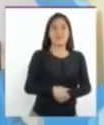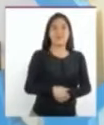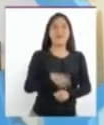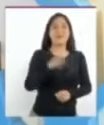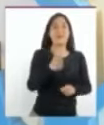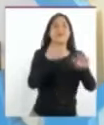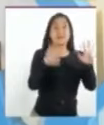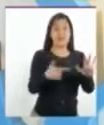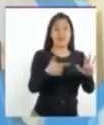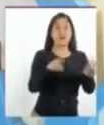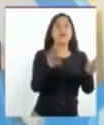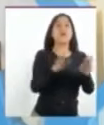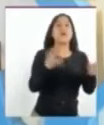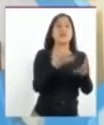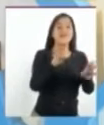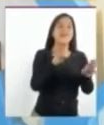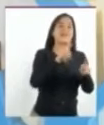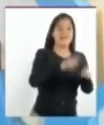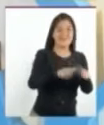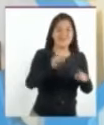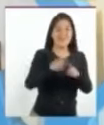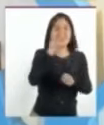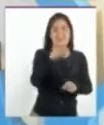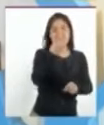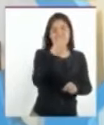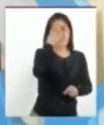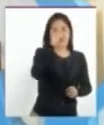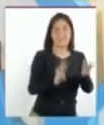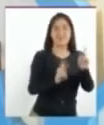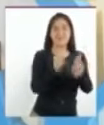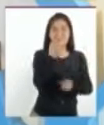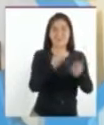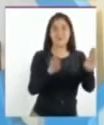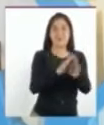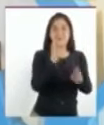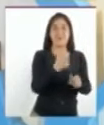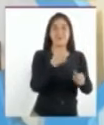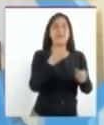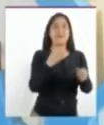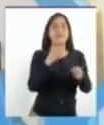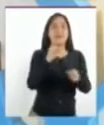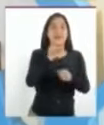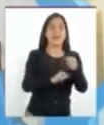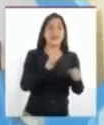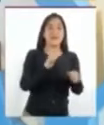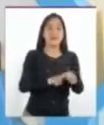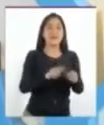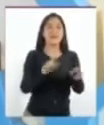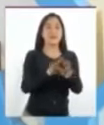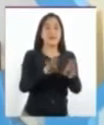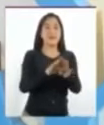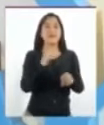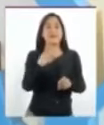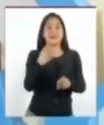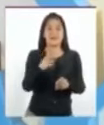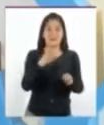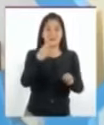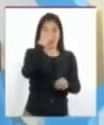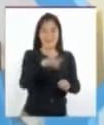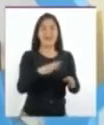Aun y cuando ya realizaban la domesticación de plantas y algunos cultivos, no abandonaron la cacería y